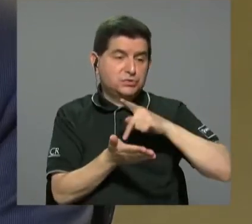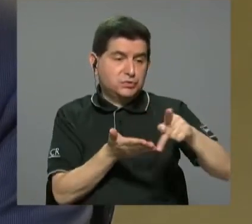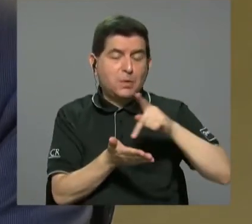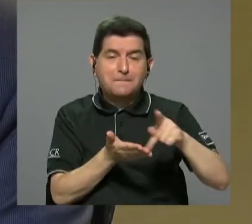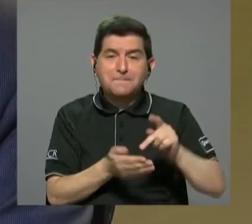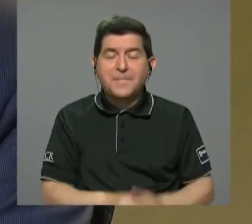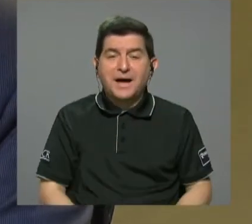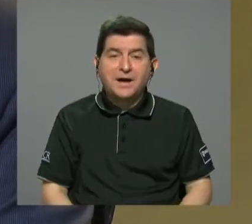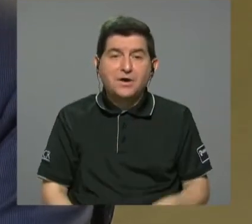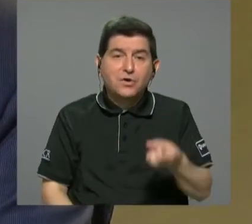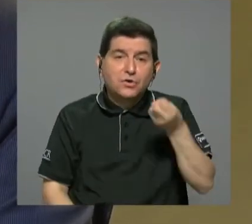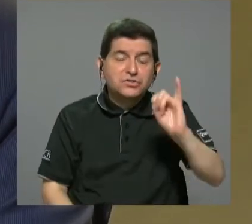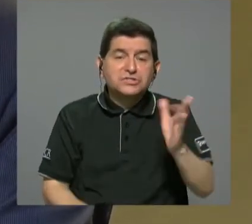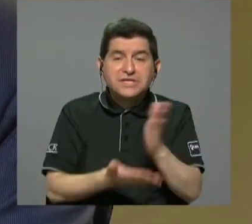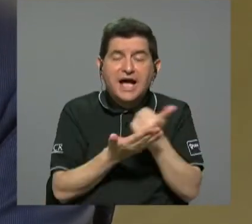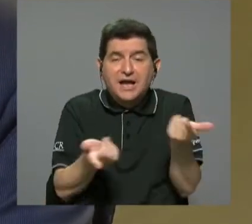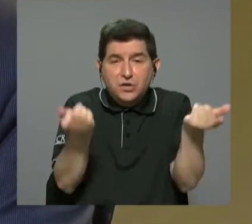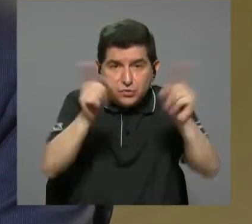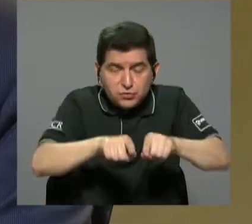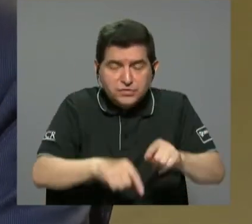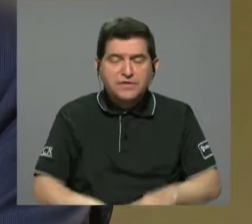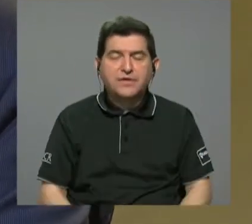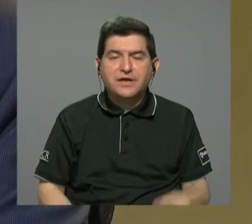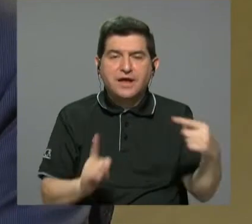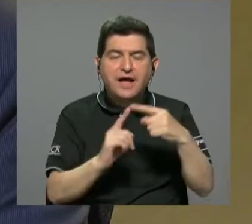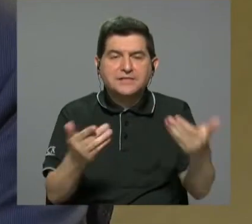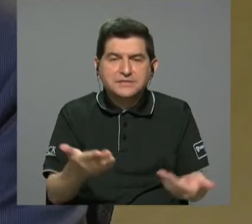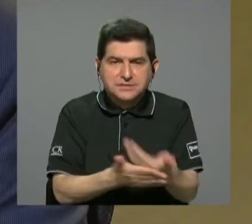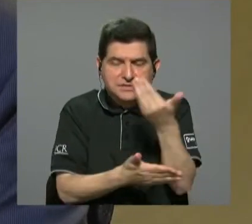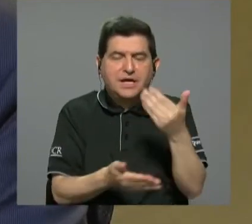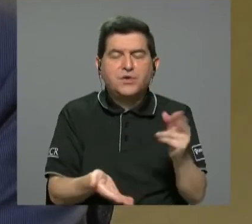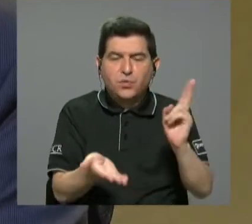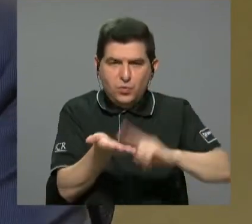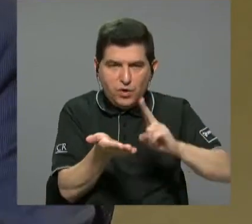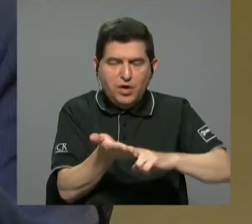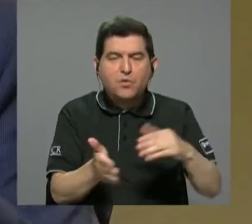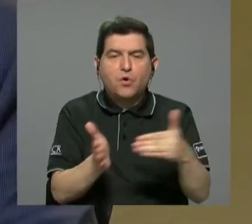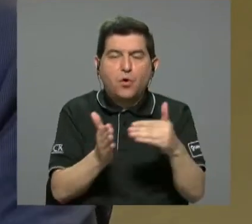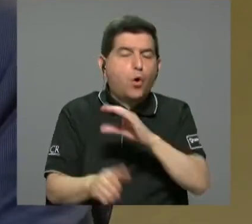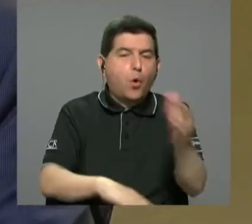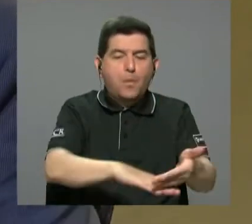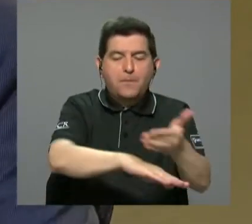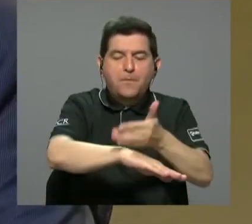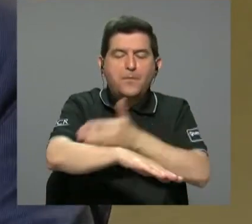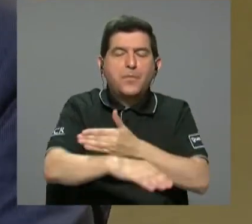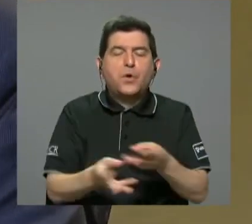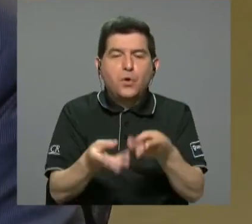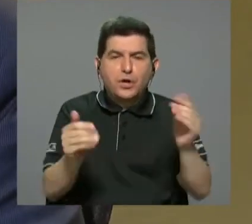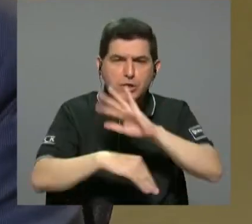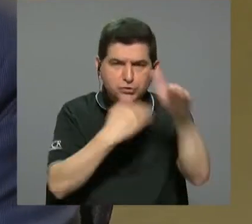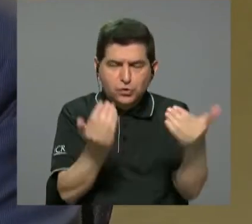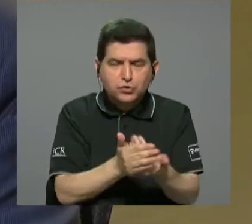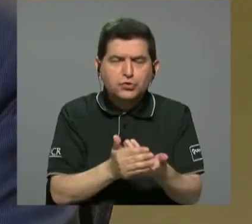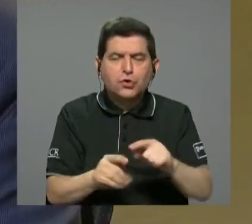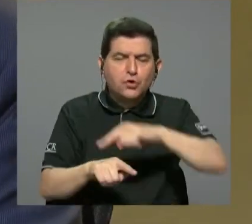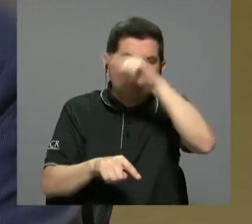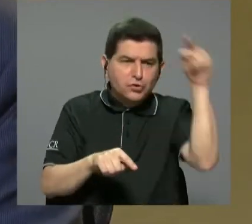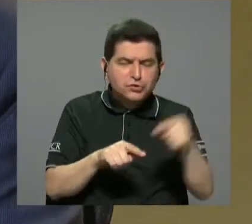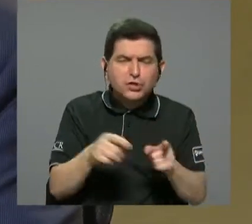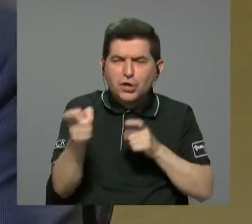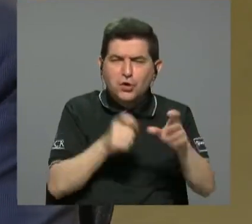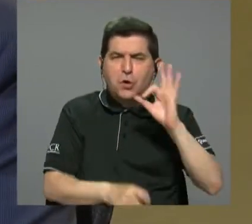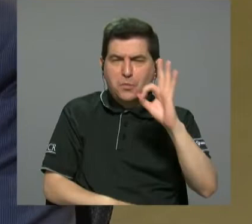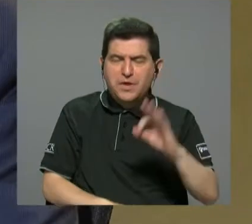prestaciones si es que hay un siniestro, hasta su renovación o su mejora de producto. Todo ese ciclo tiene que estar muy bien controlado con una